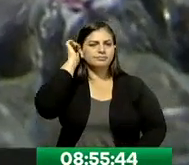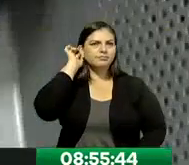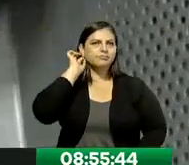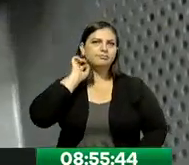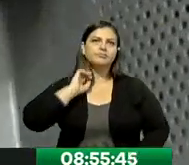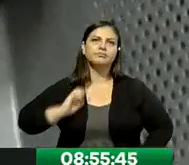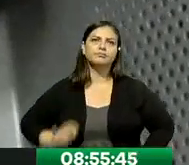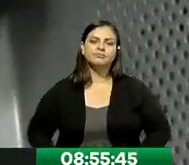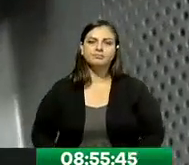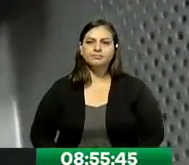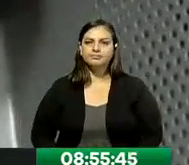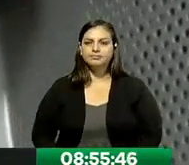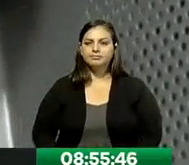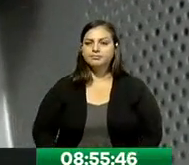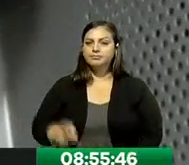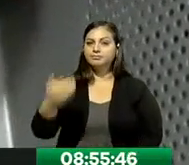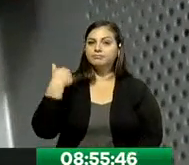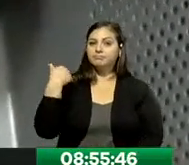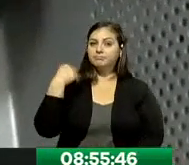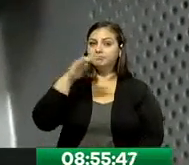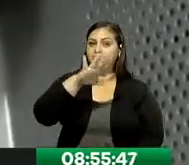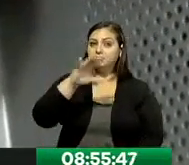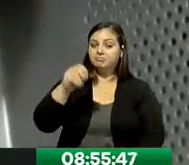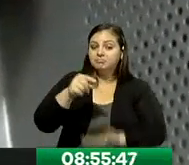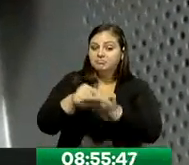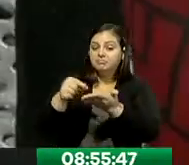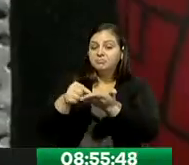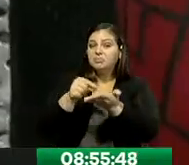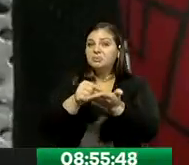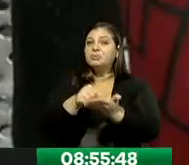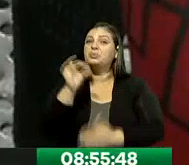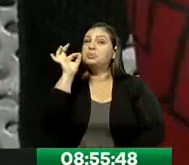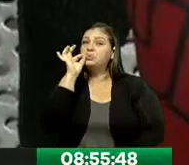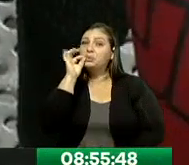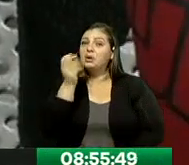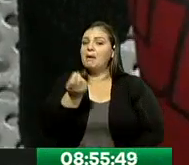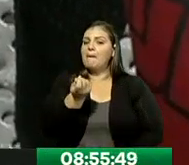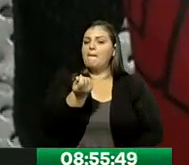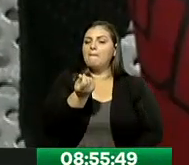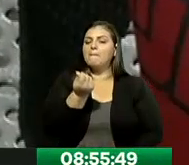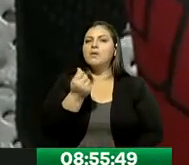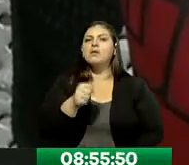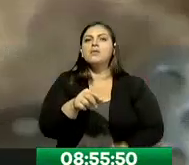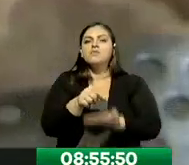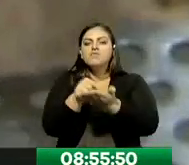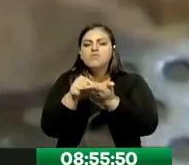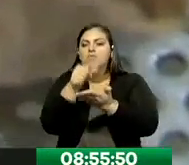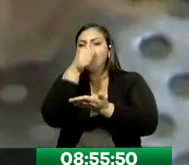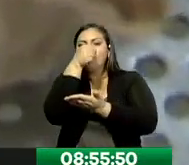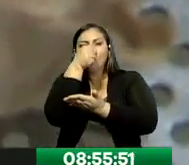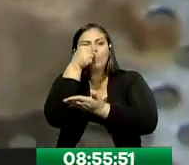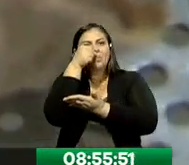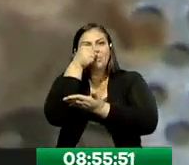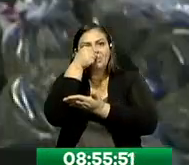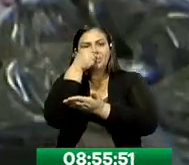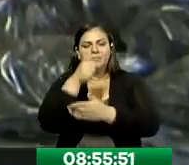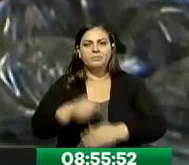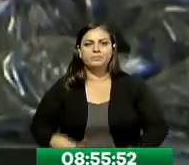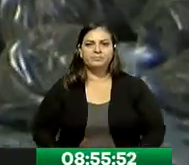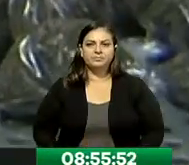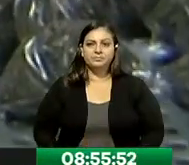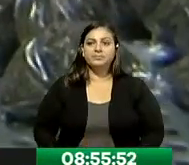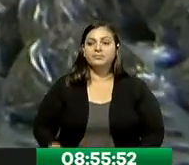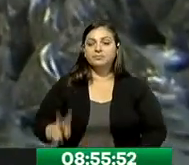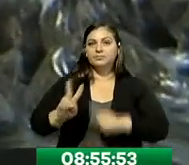alcaloide. Encontraron 50 fundas de marihuana, dinero en efectivo y sobres con cocaína que entregaban mediante cruce de manos. Y de igual